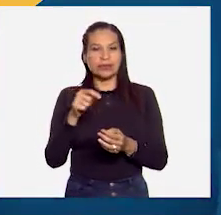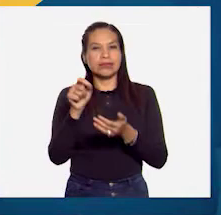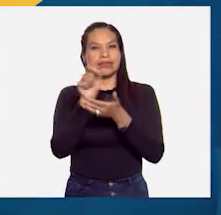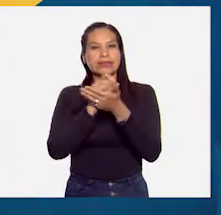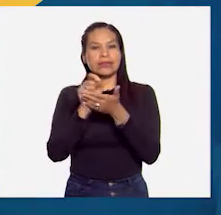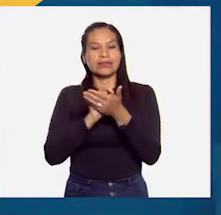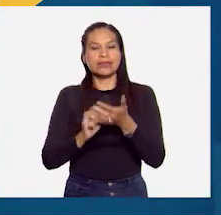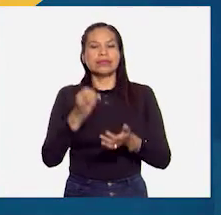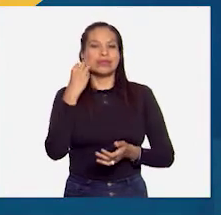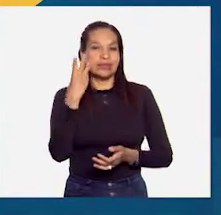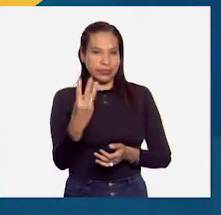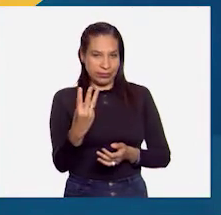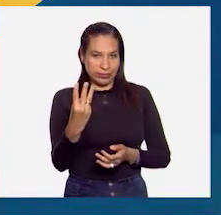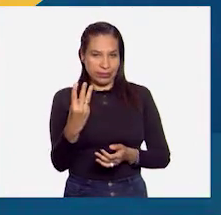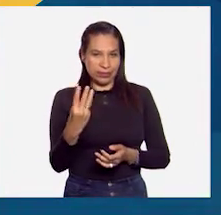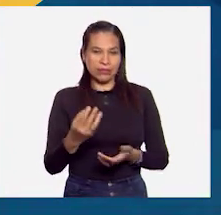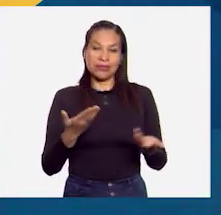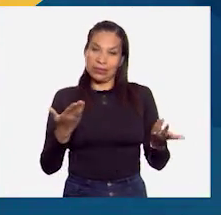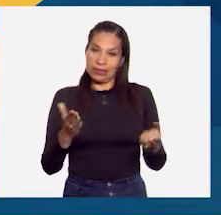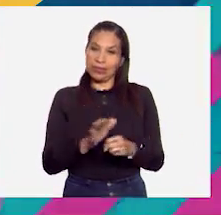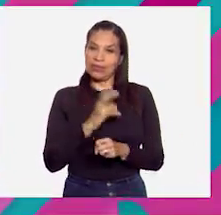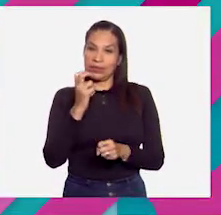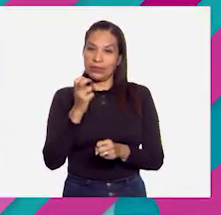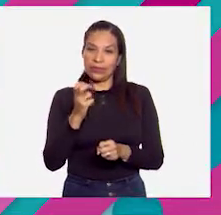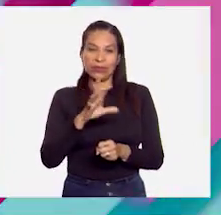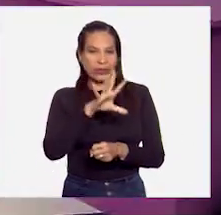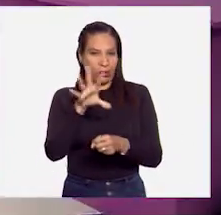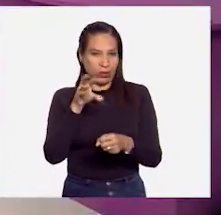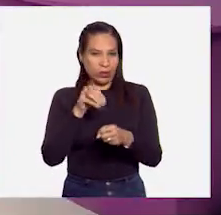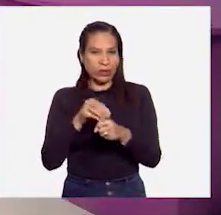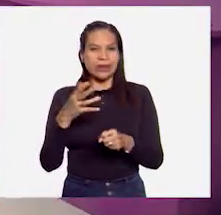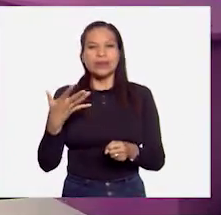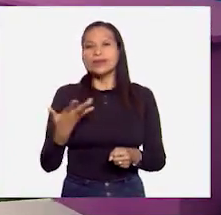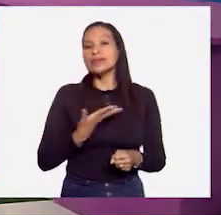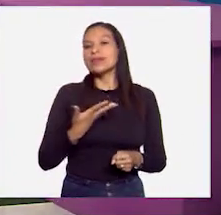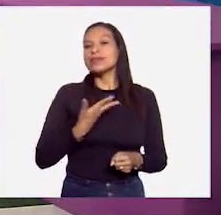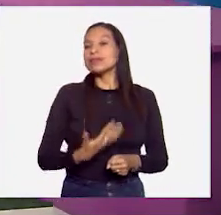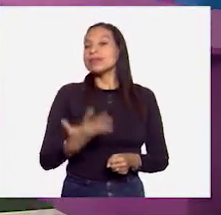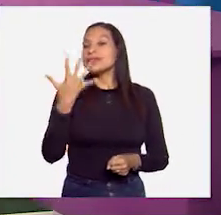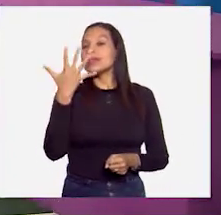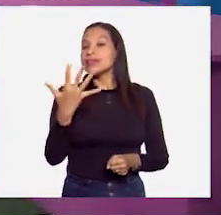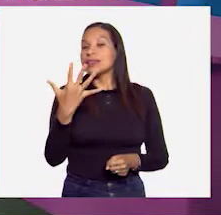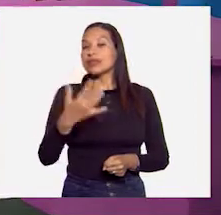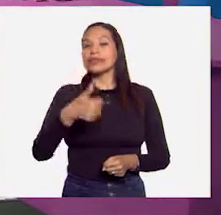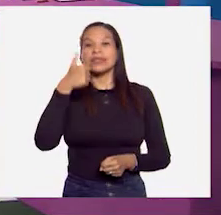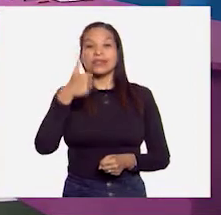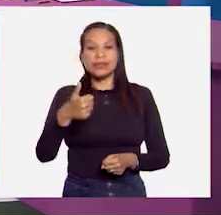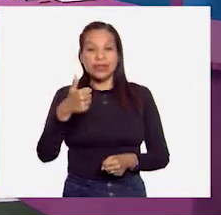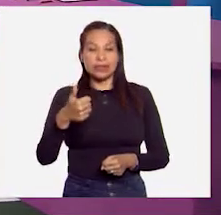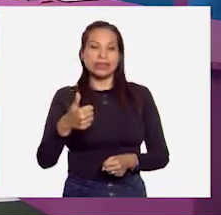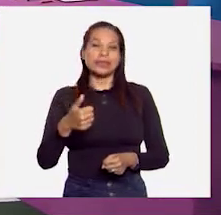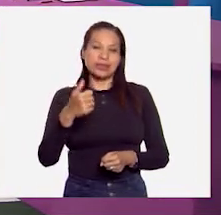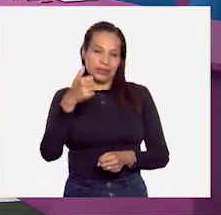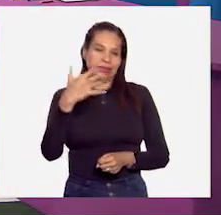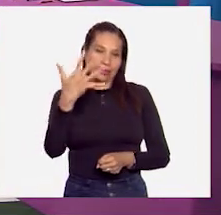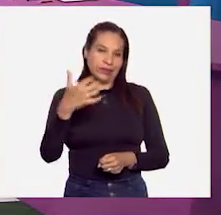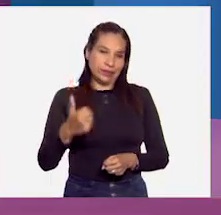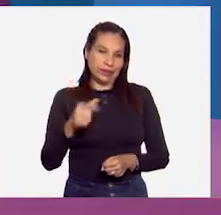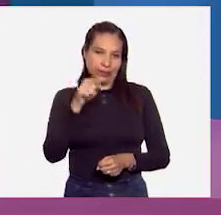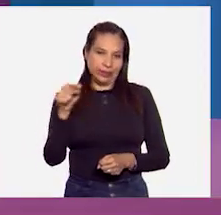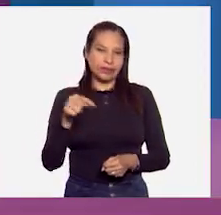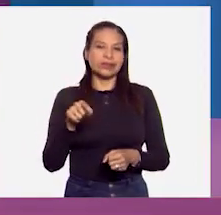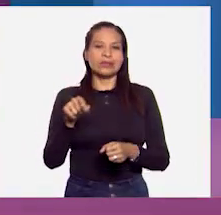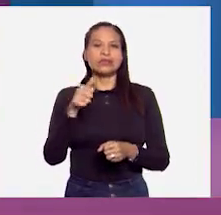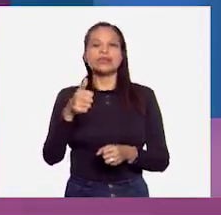coloreé tres. Así que en total tengo 5 sextos